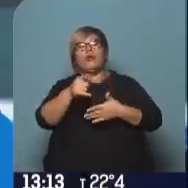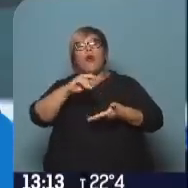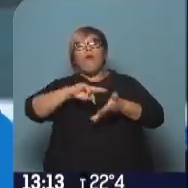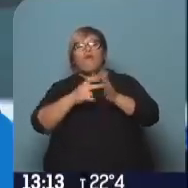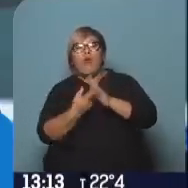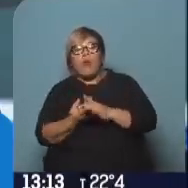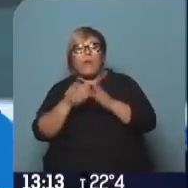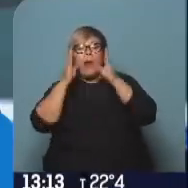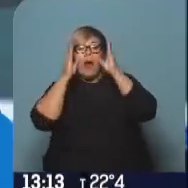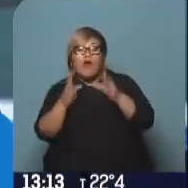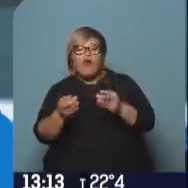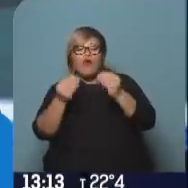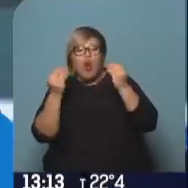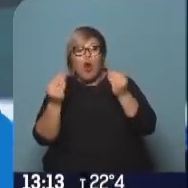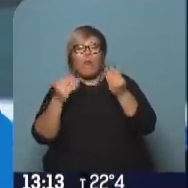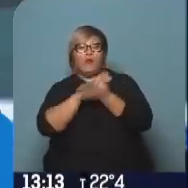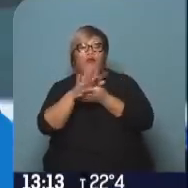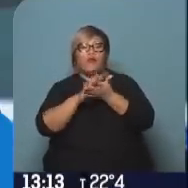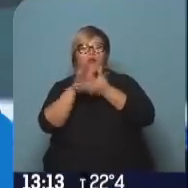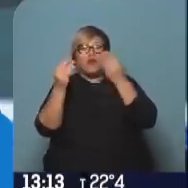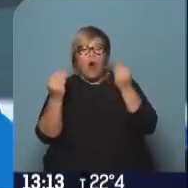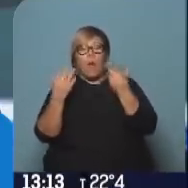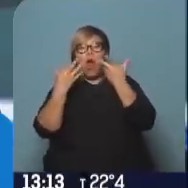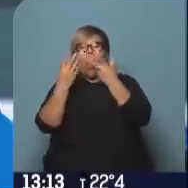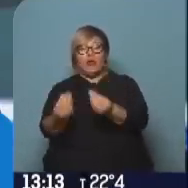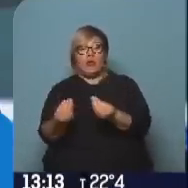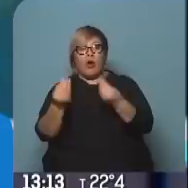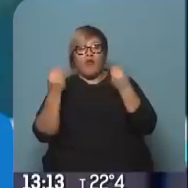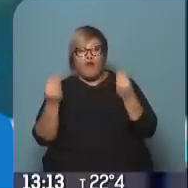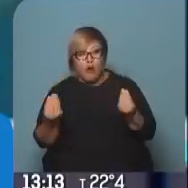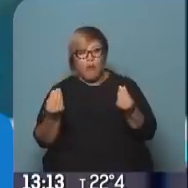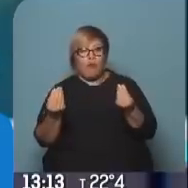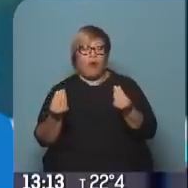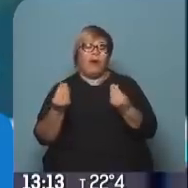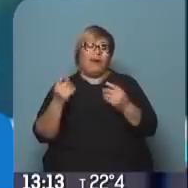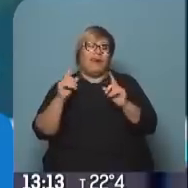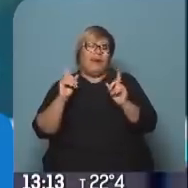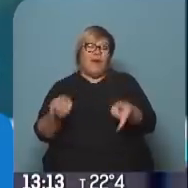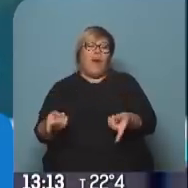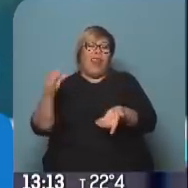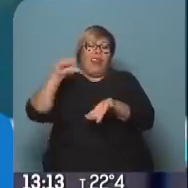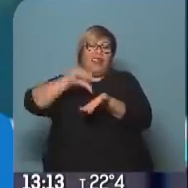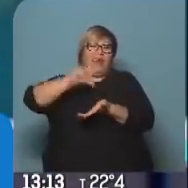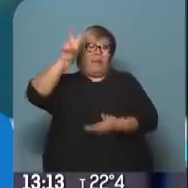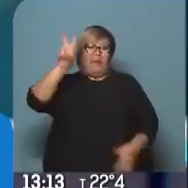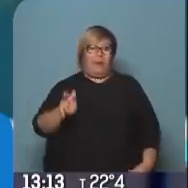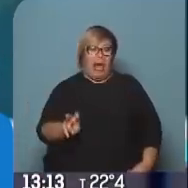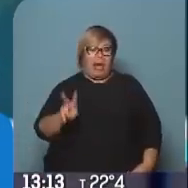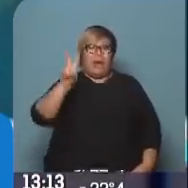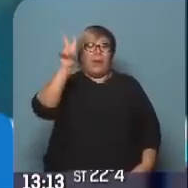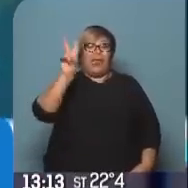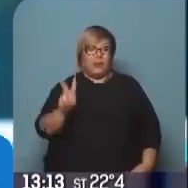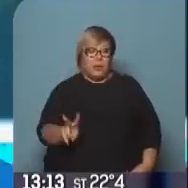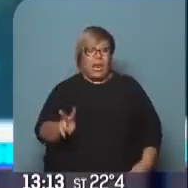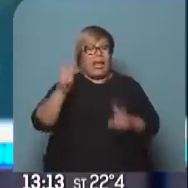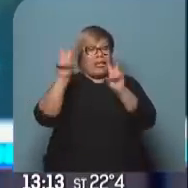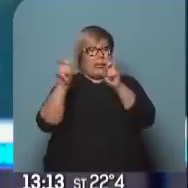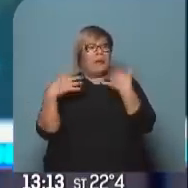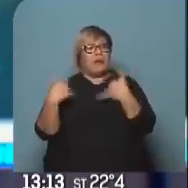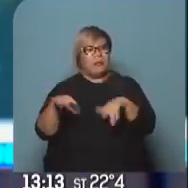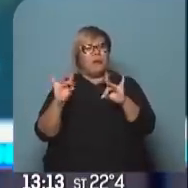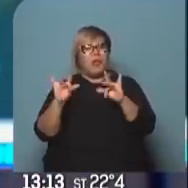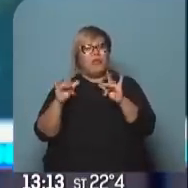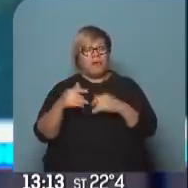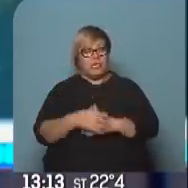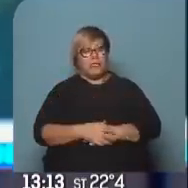ver con las posiciones que tienen los gobiernos hoy de la región. El Prosur tiene una agenda más política que económica y, de hecho, uno